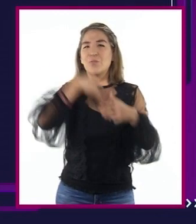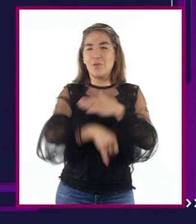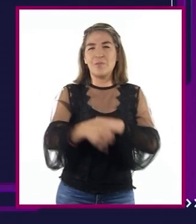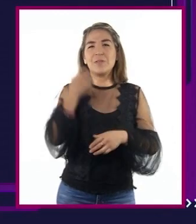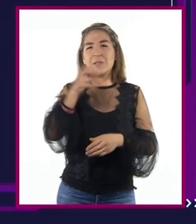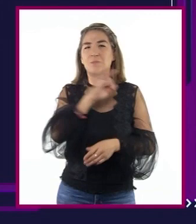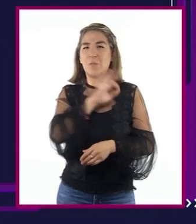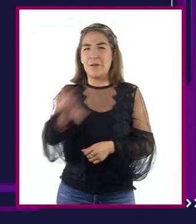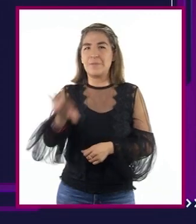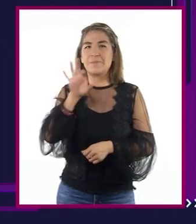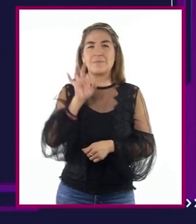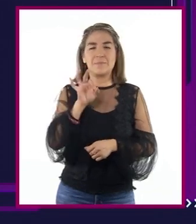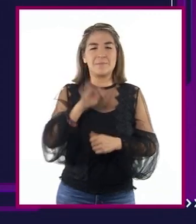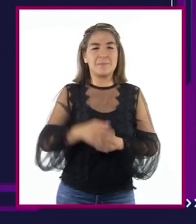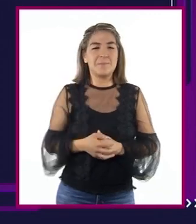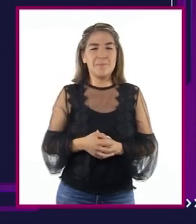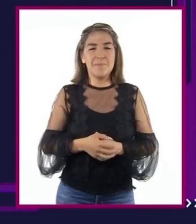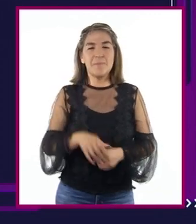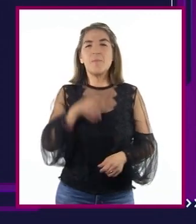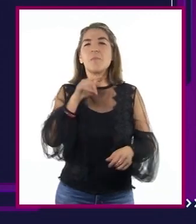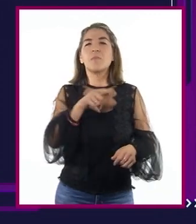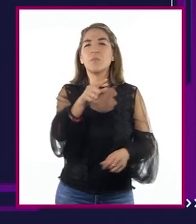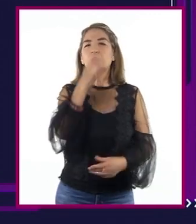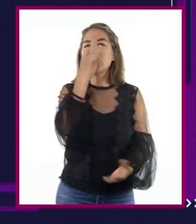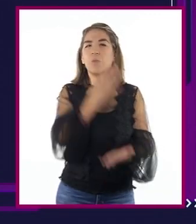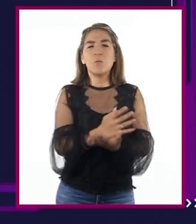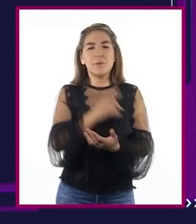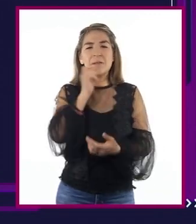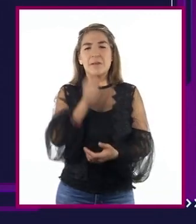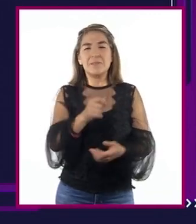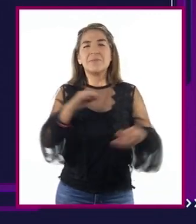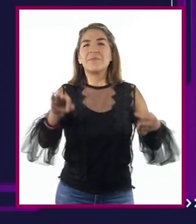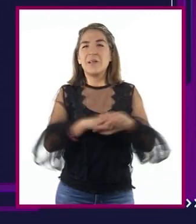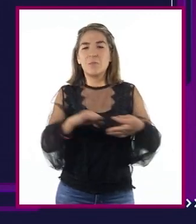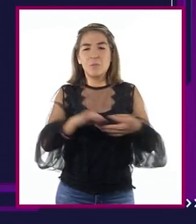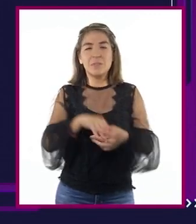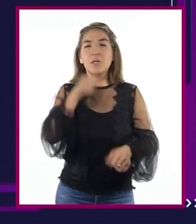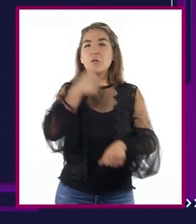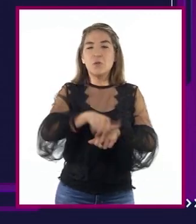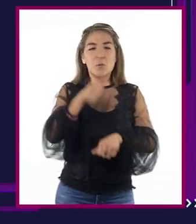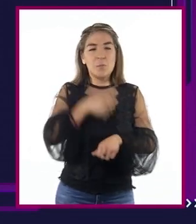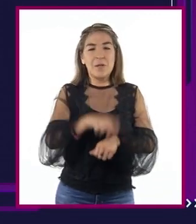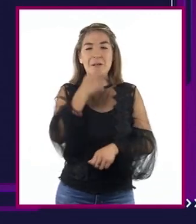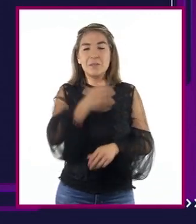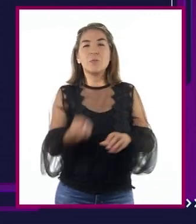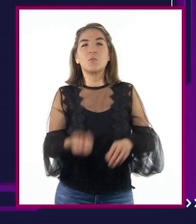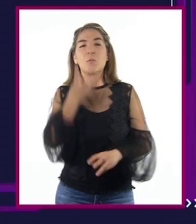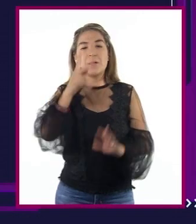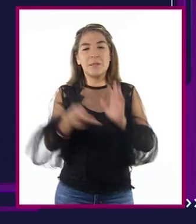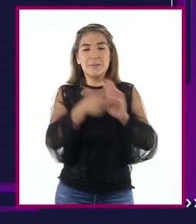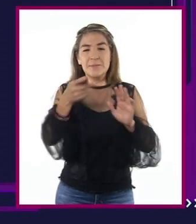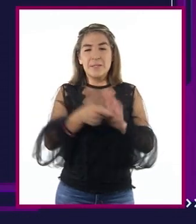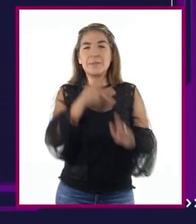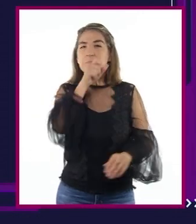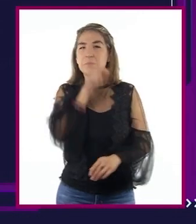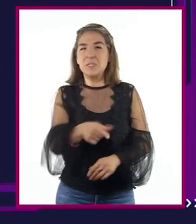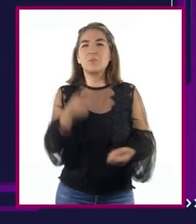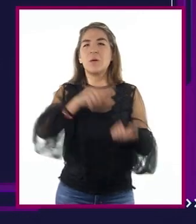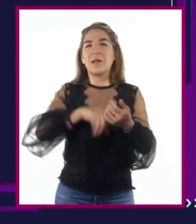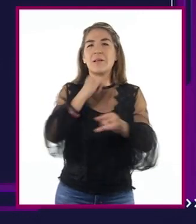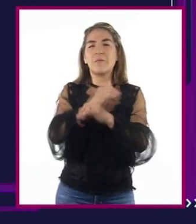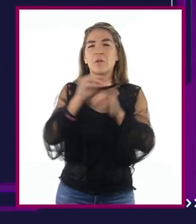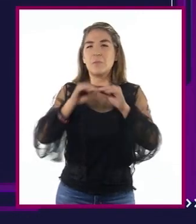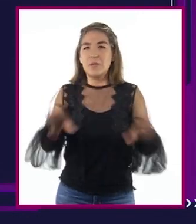tomar. La frecuencia absoluta es el número de veces que aparece un determinado valor en un conjunto de